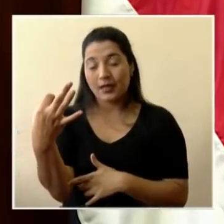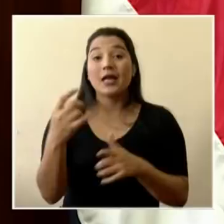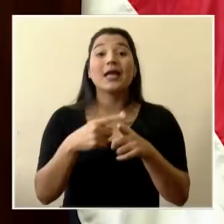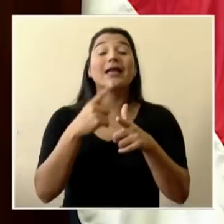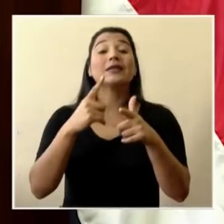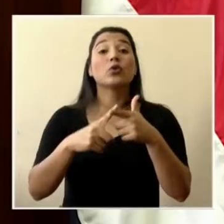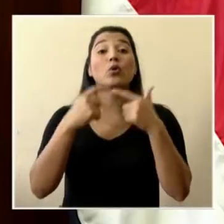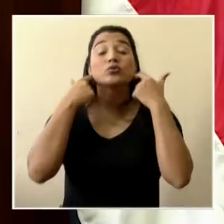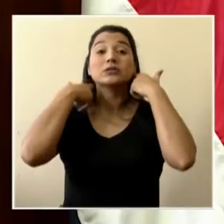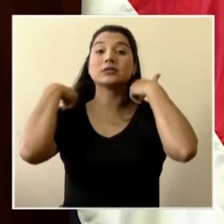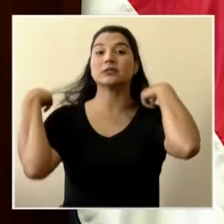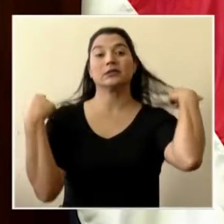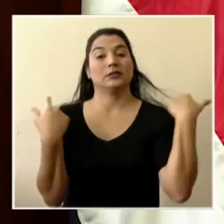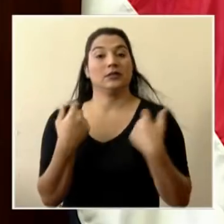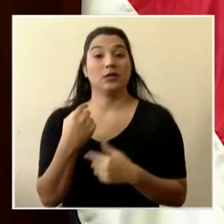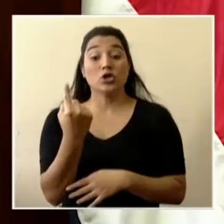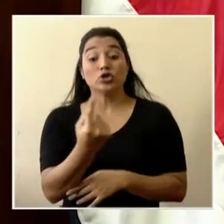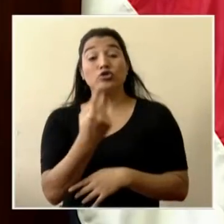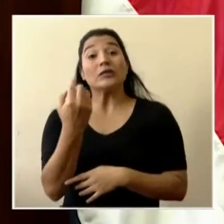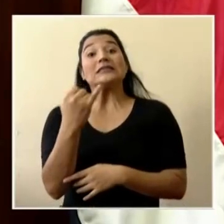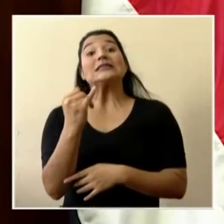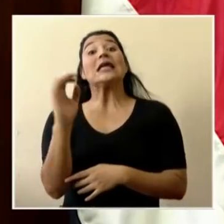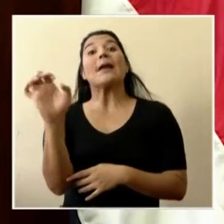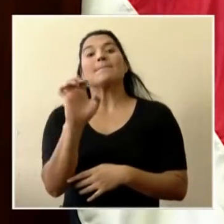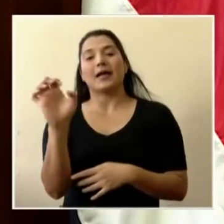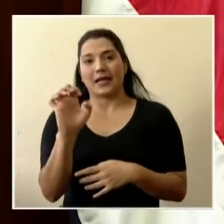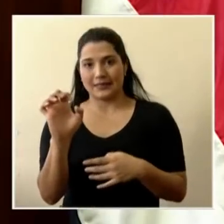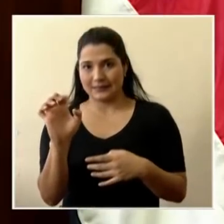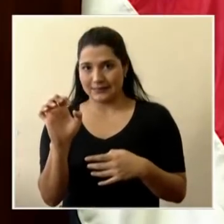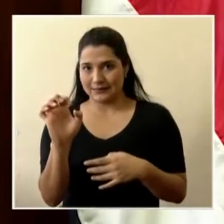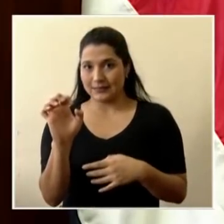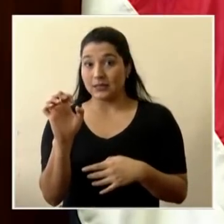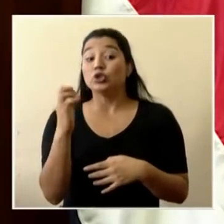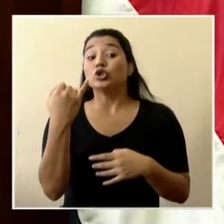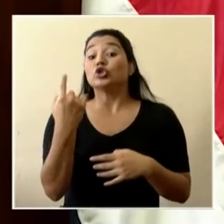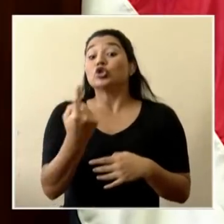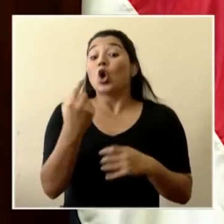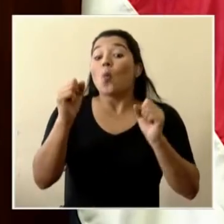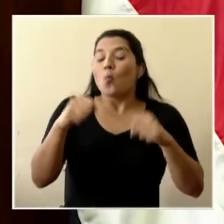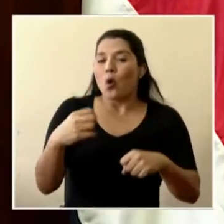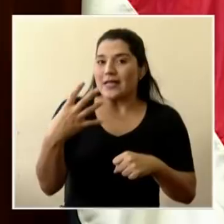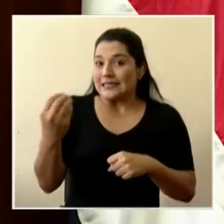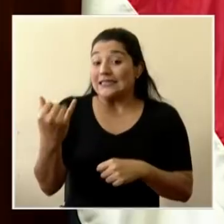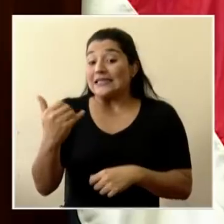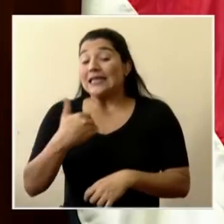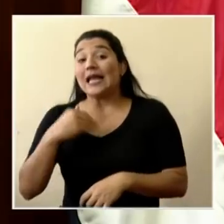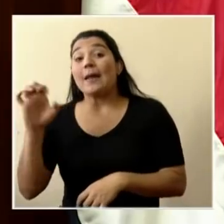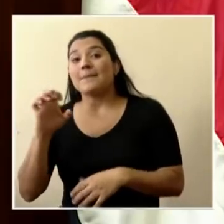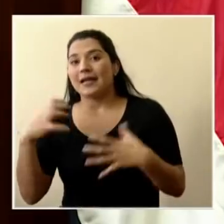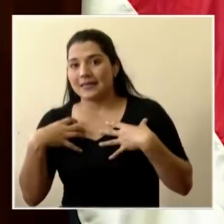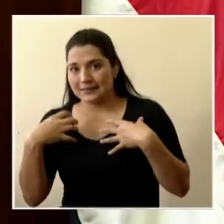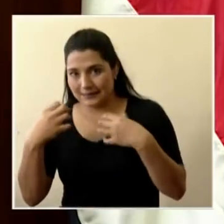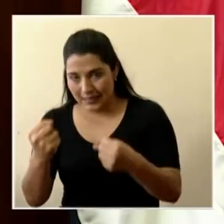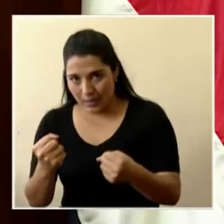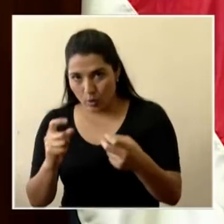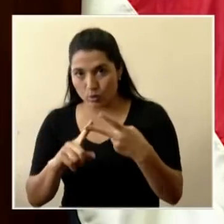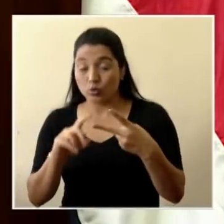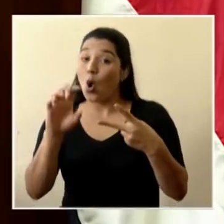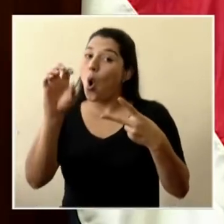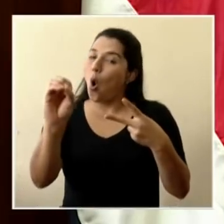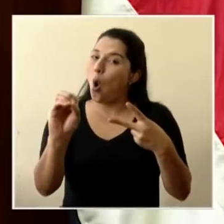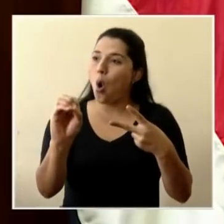de excepciones cuando sea o una emergencia de salud, como la consulta que usted me hacía anteriormente, o las excepciones que